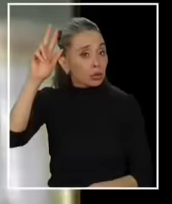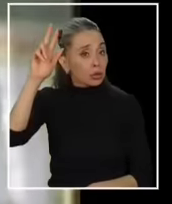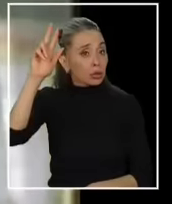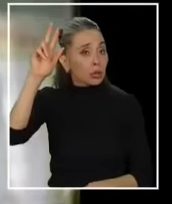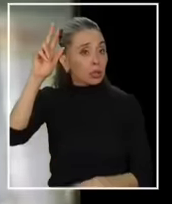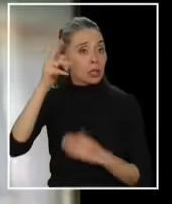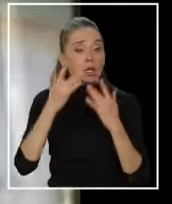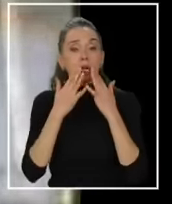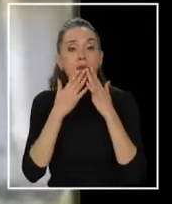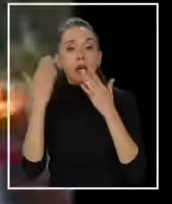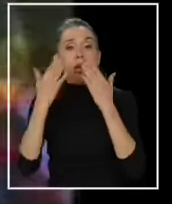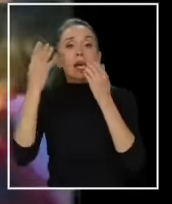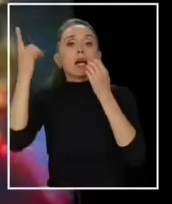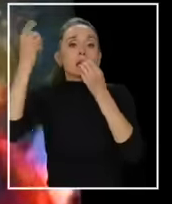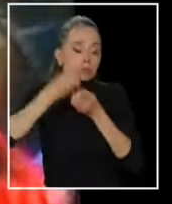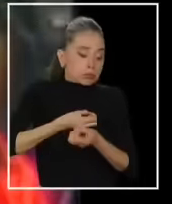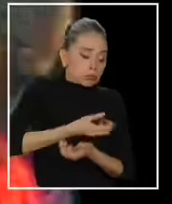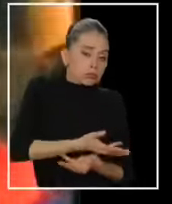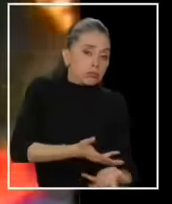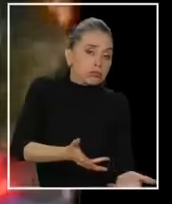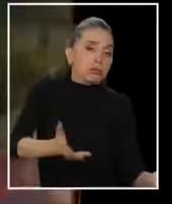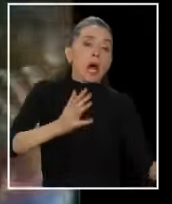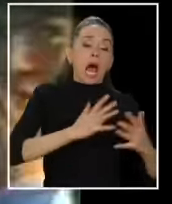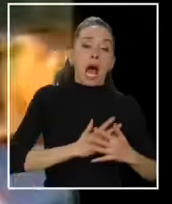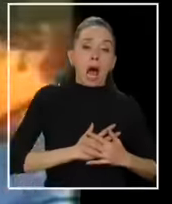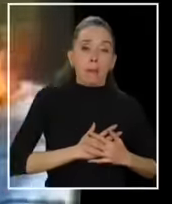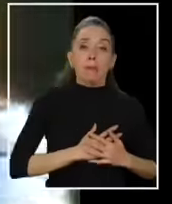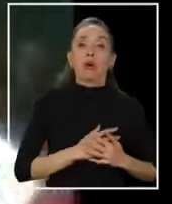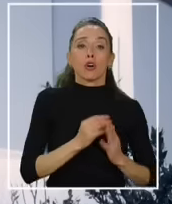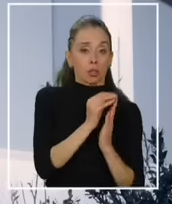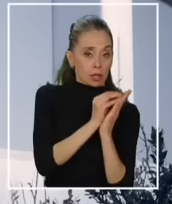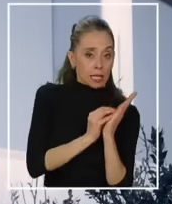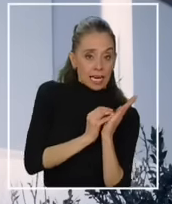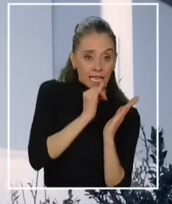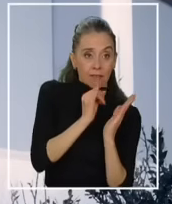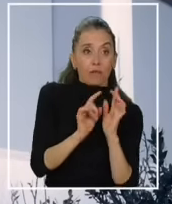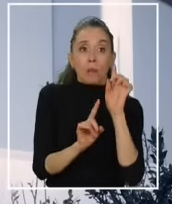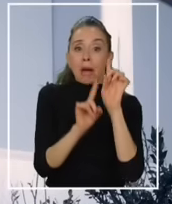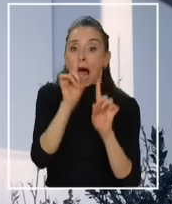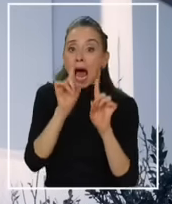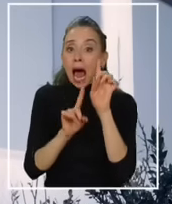recordando su amor. En el informe dice que algunas